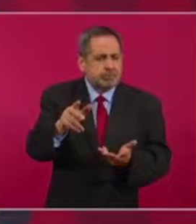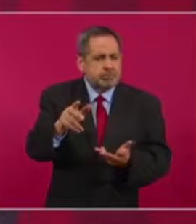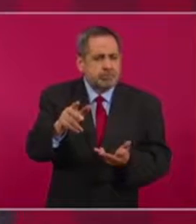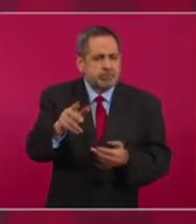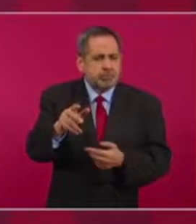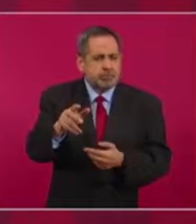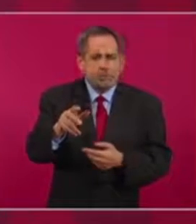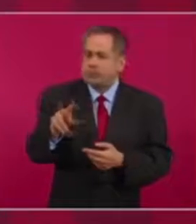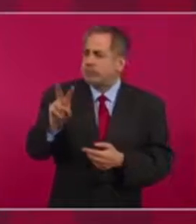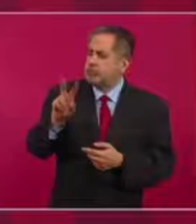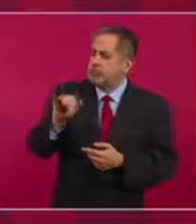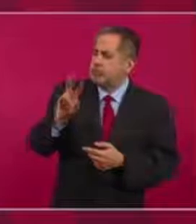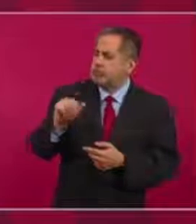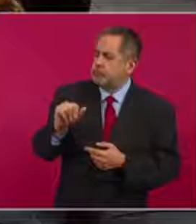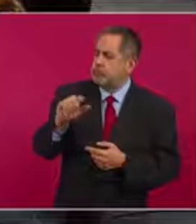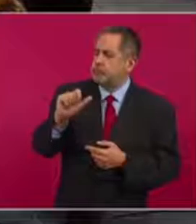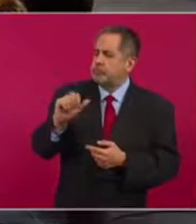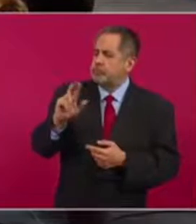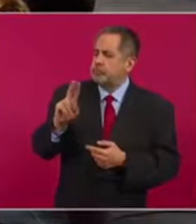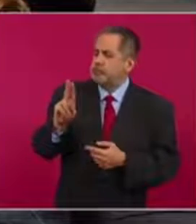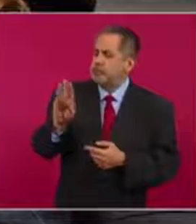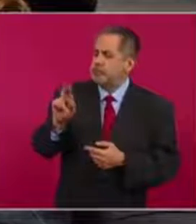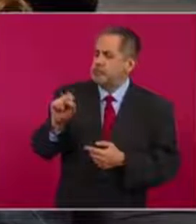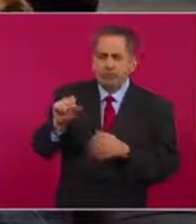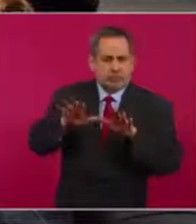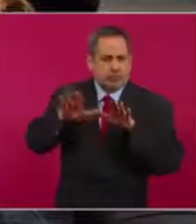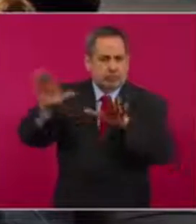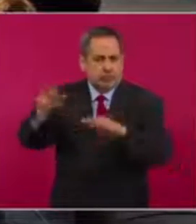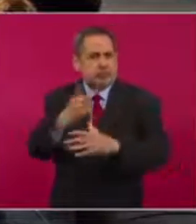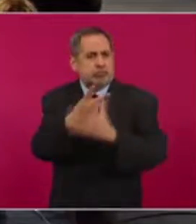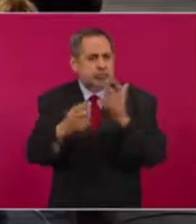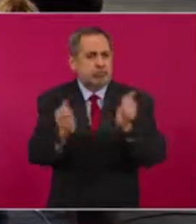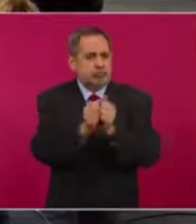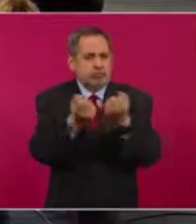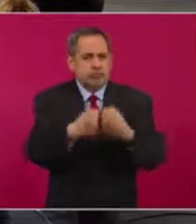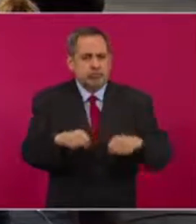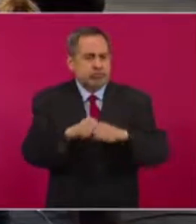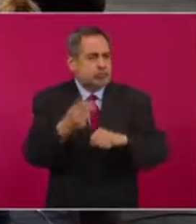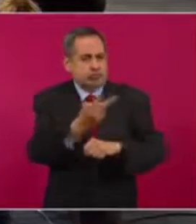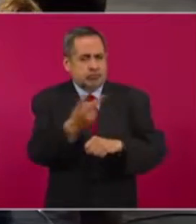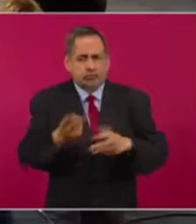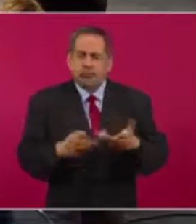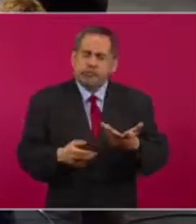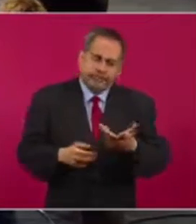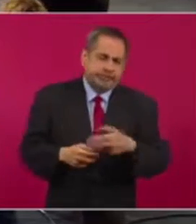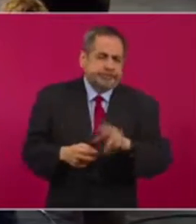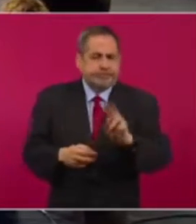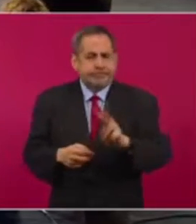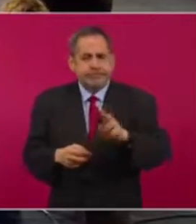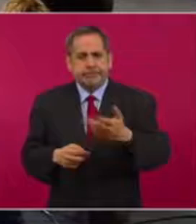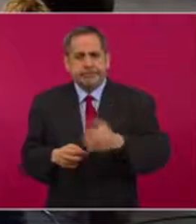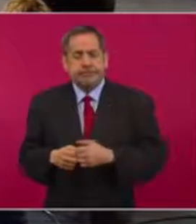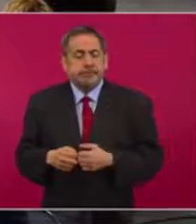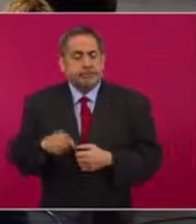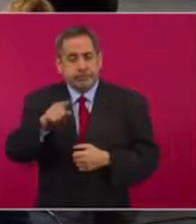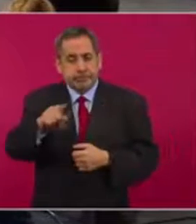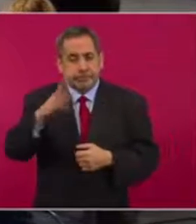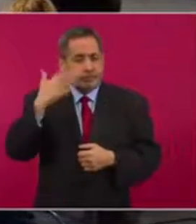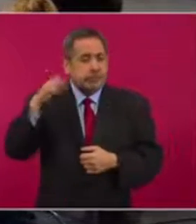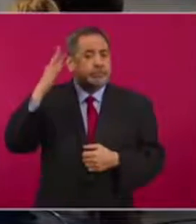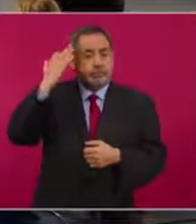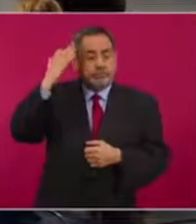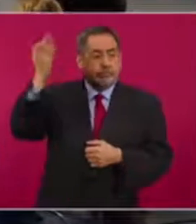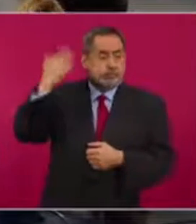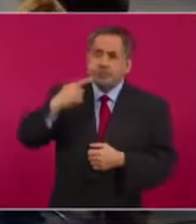Viva Aerobús. Viva Aerobús. Sí, es una asociación. Y en efecto hubo en su momento esa